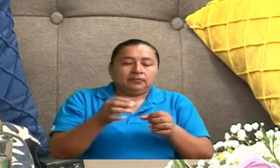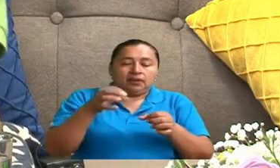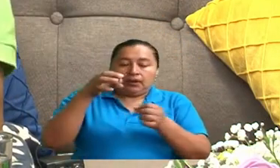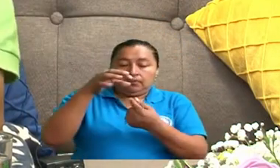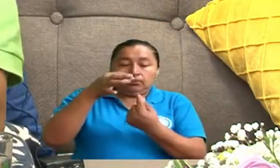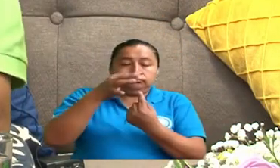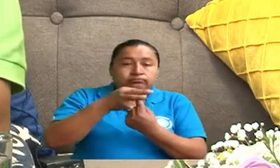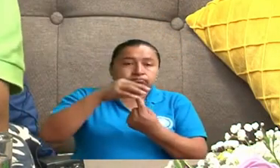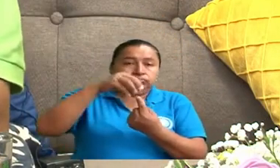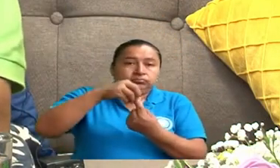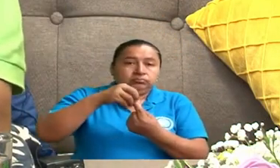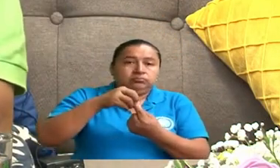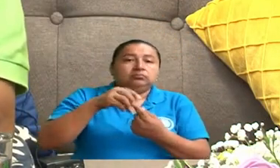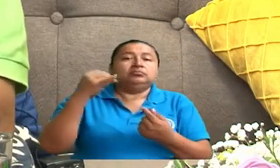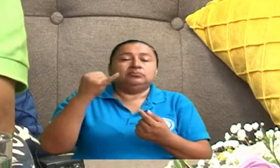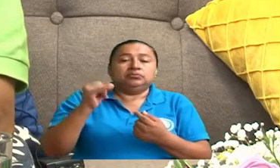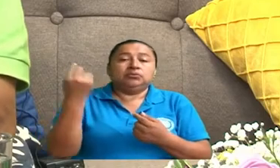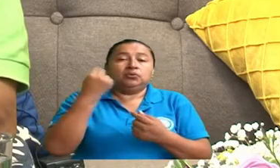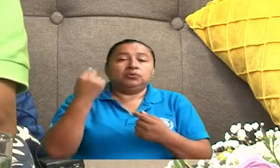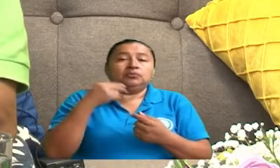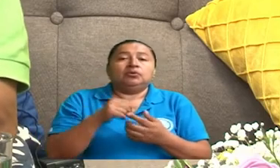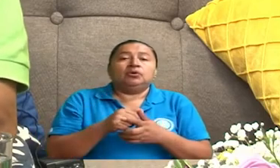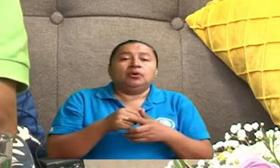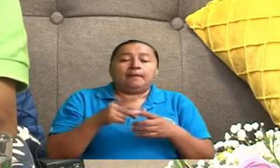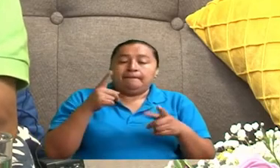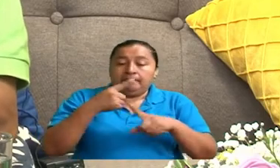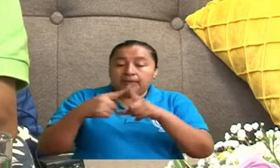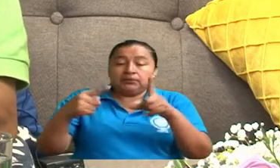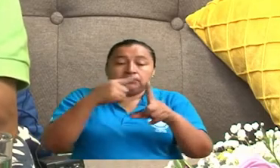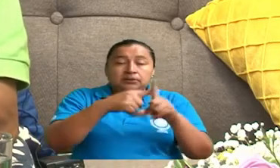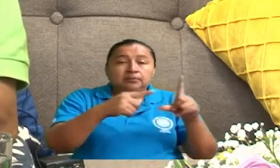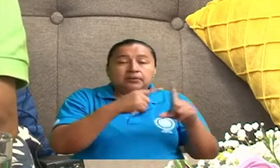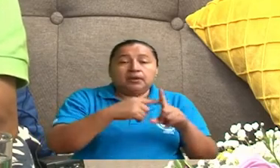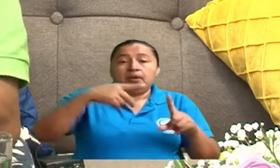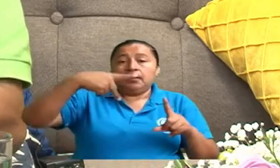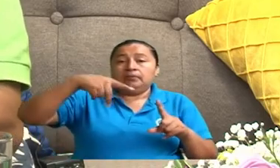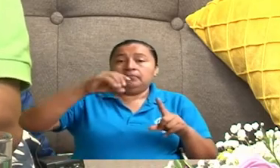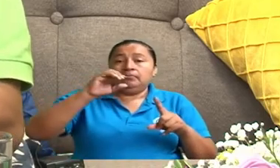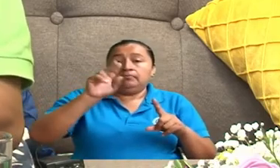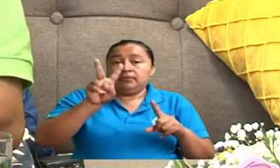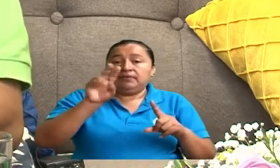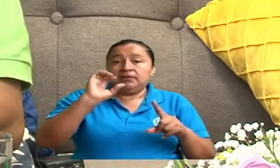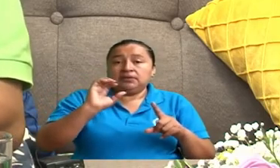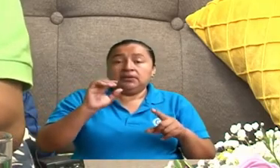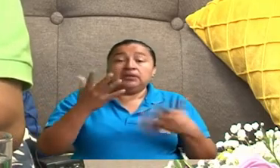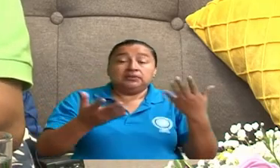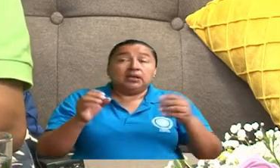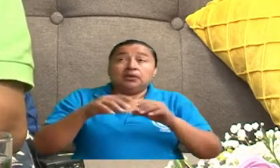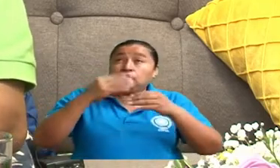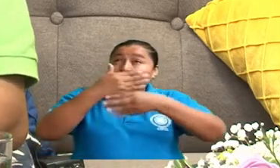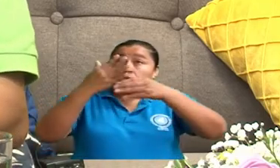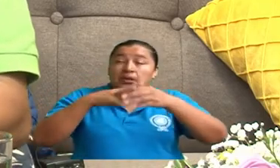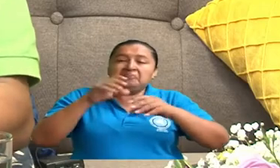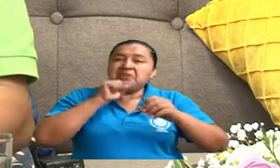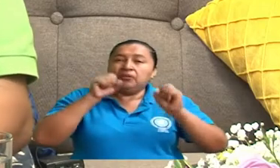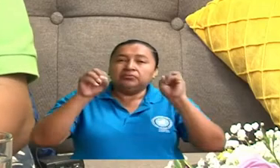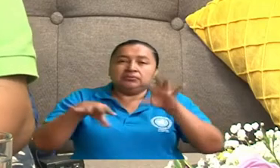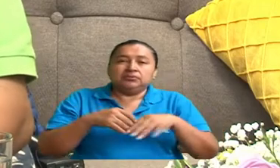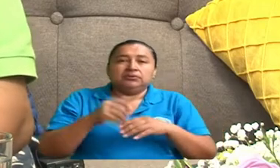y estamos utilizando los retazos de los tubos PVC que salen de las construcciones, ¿para qué? Para no